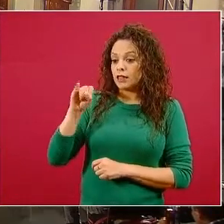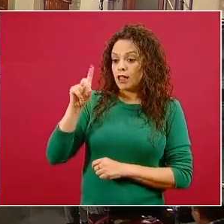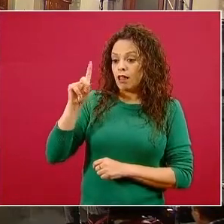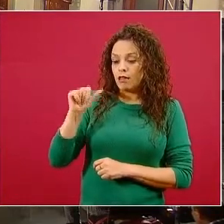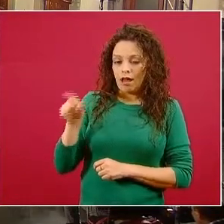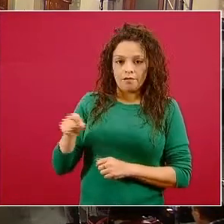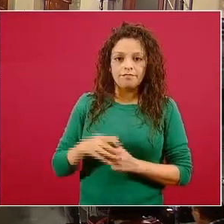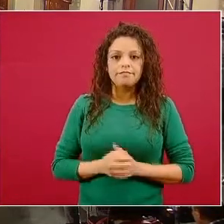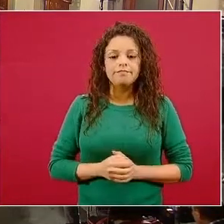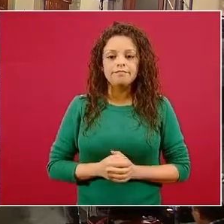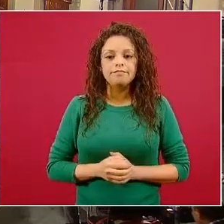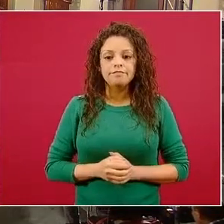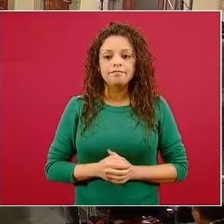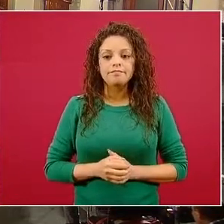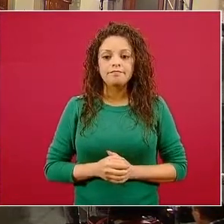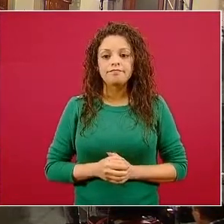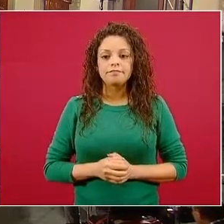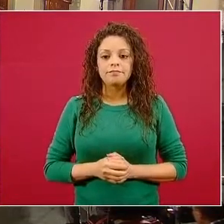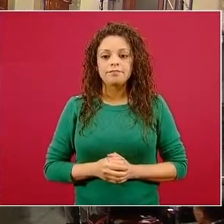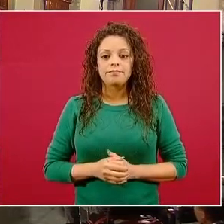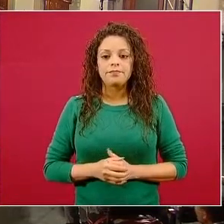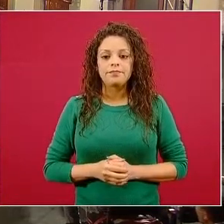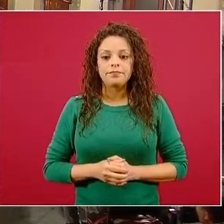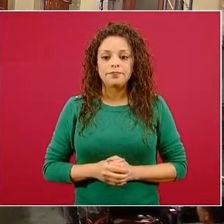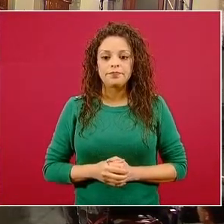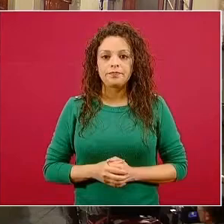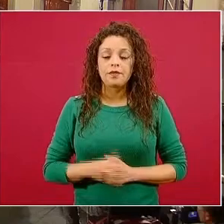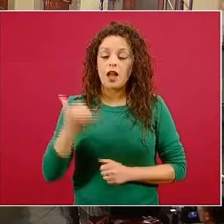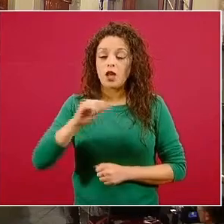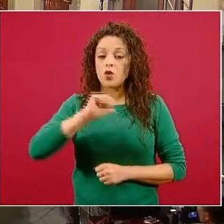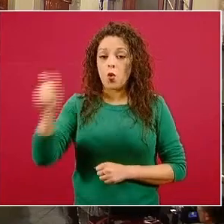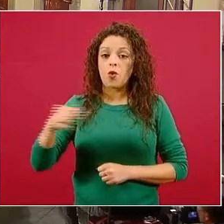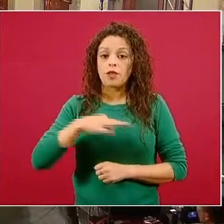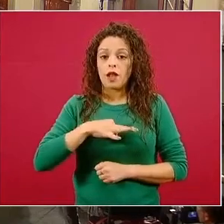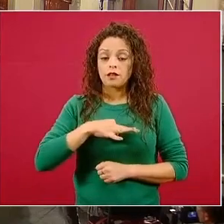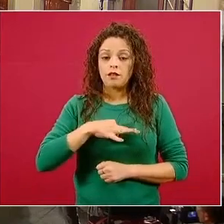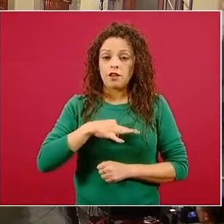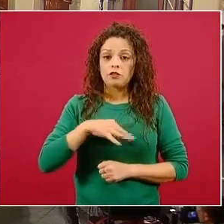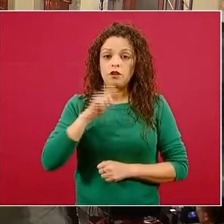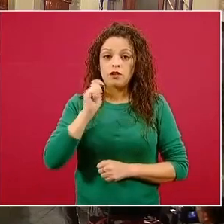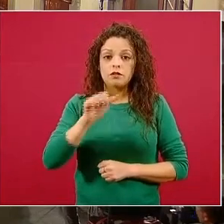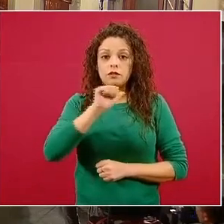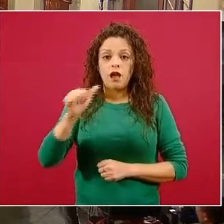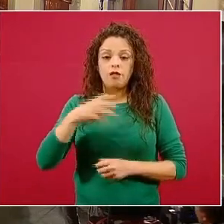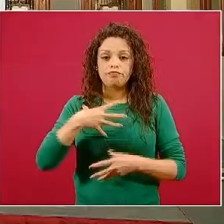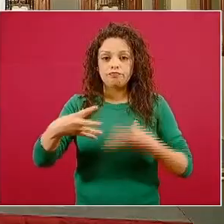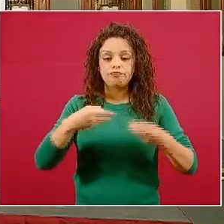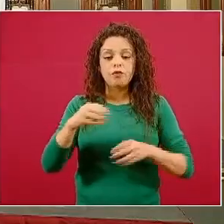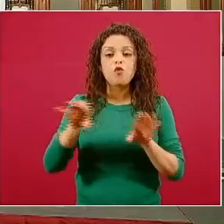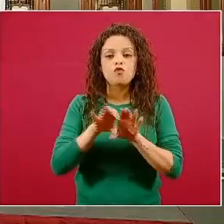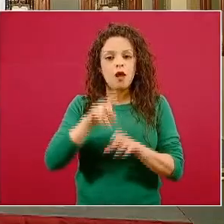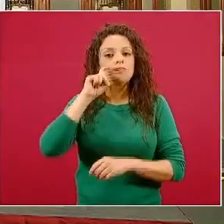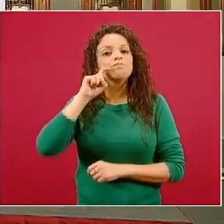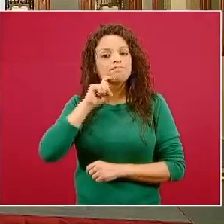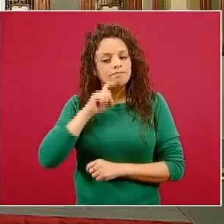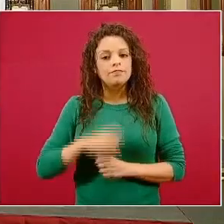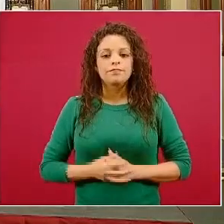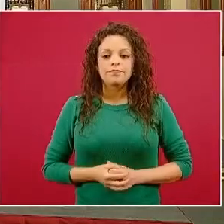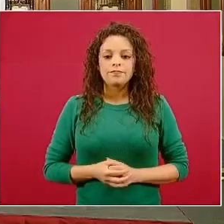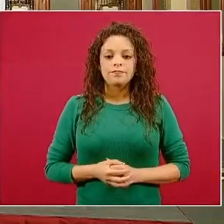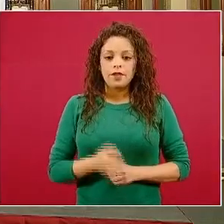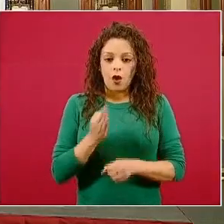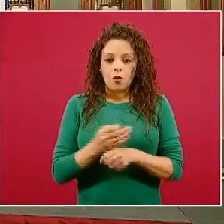para la Prevención y Control del VIH, SIDA y otras infecciones de transmisión sexual. Vamos a empezar con la sesión